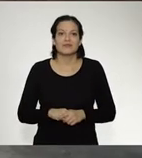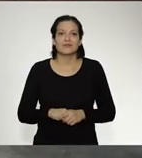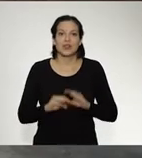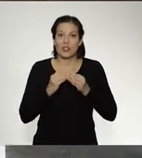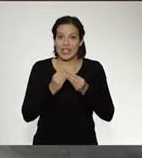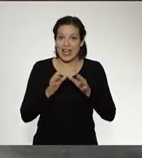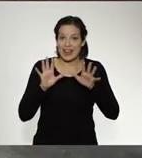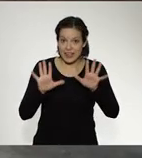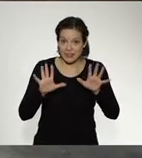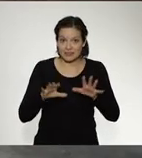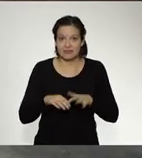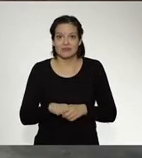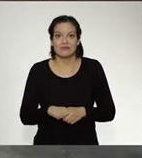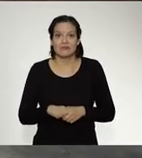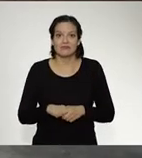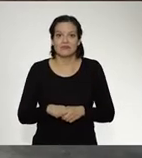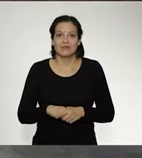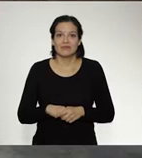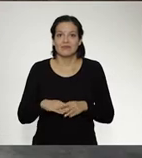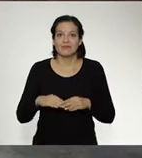10, giro en plancha,